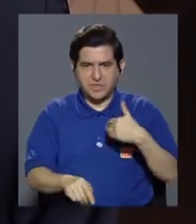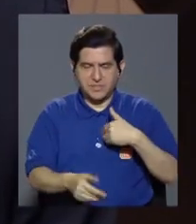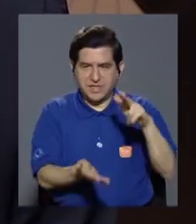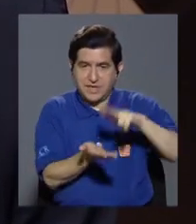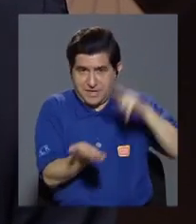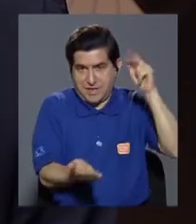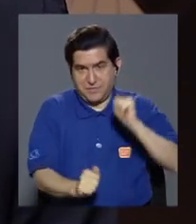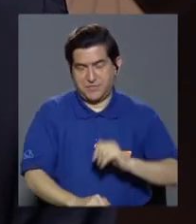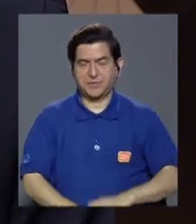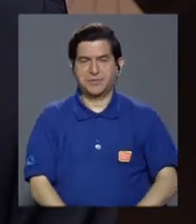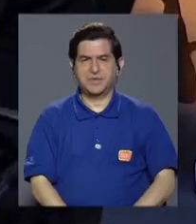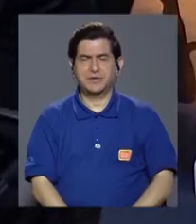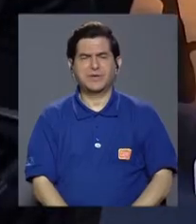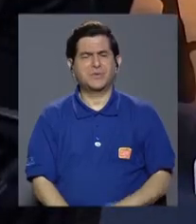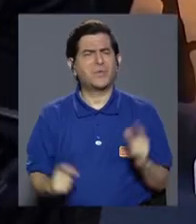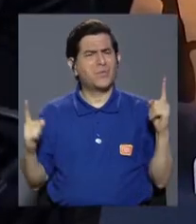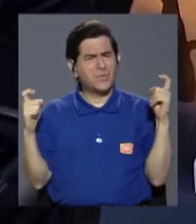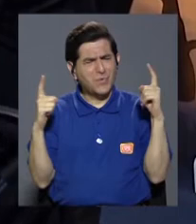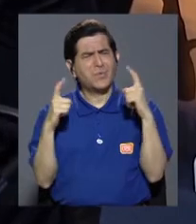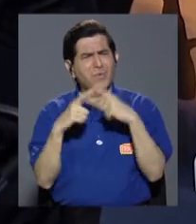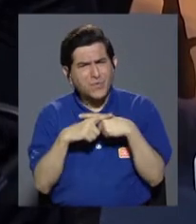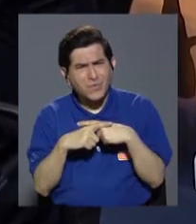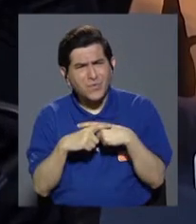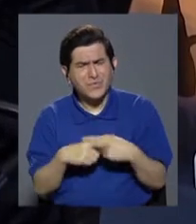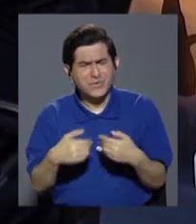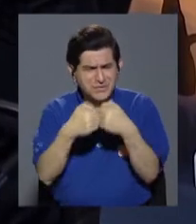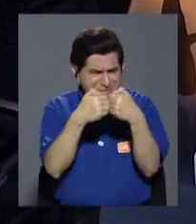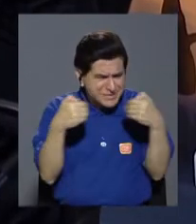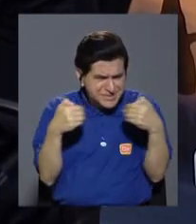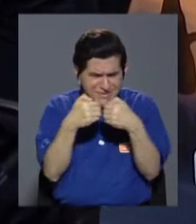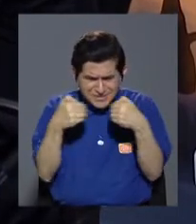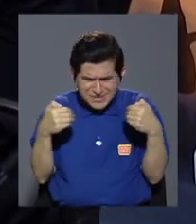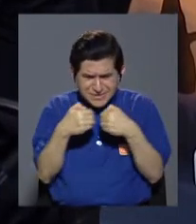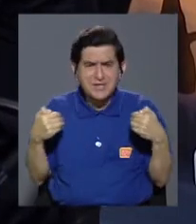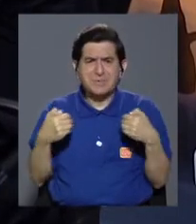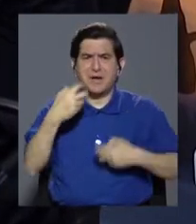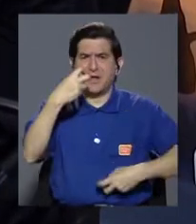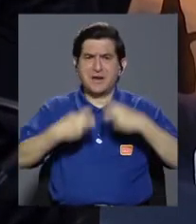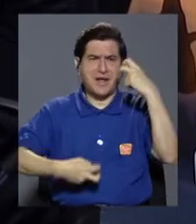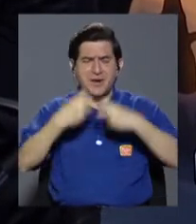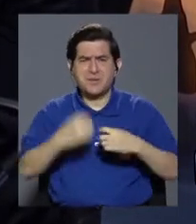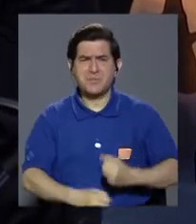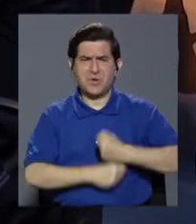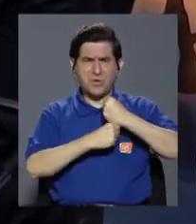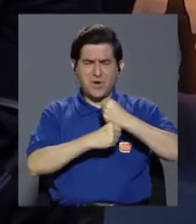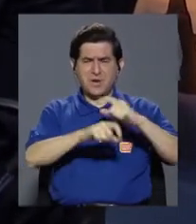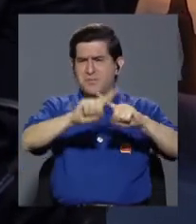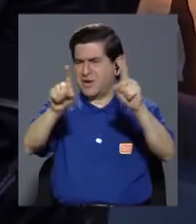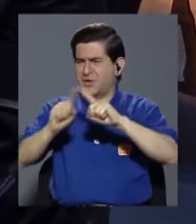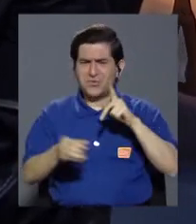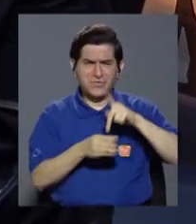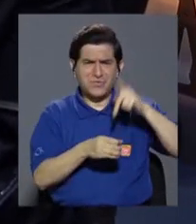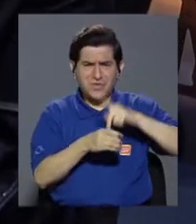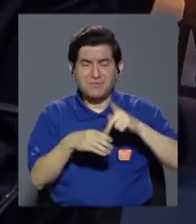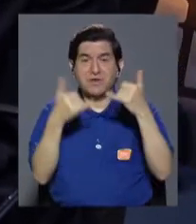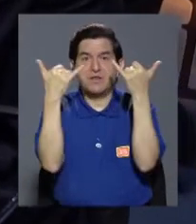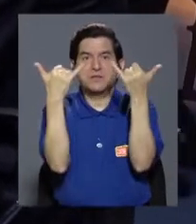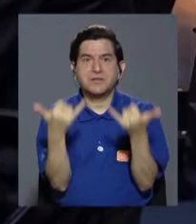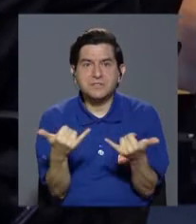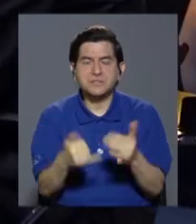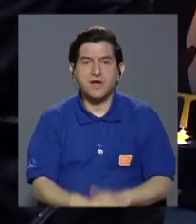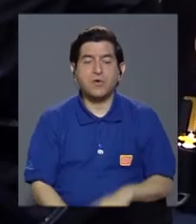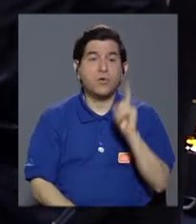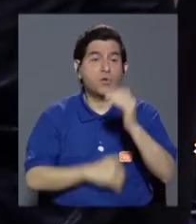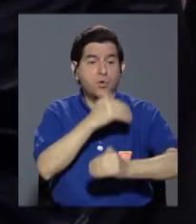avalar y aplaudir don camilo qué complejo verdad diseccionar un conflicto armado interno con tantos actores y ahora